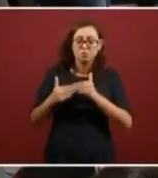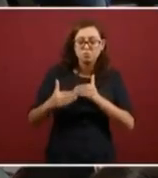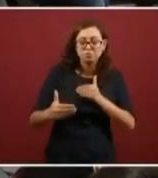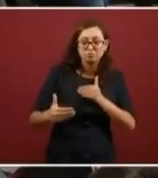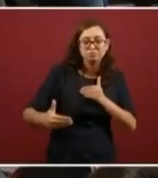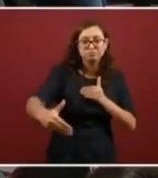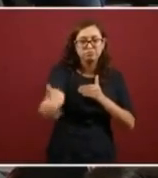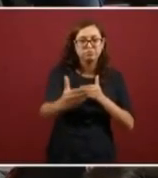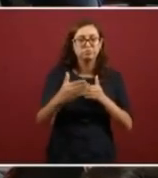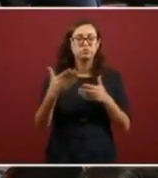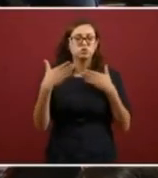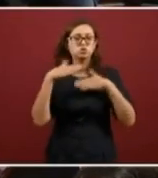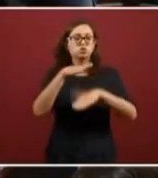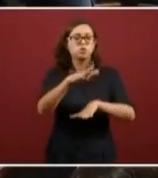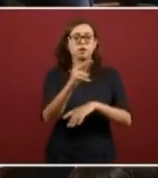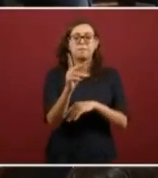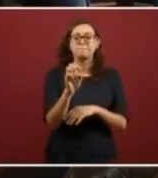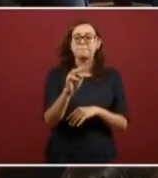Pemex.